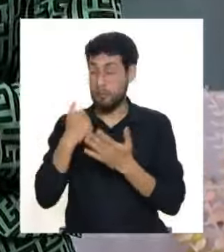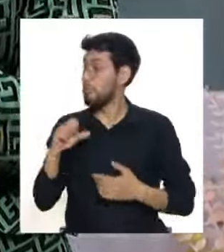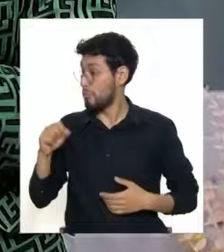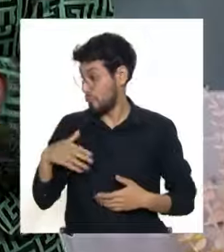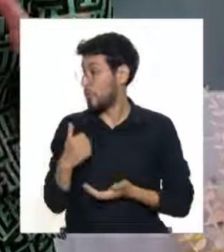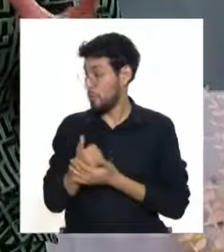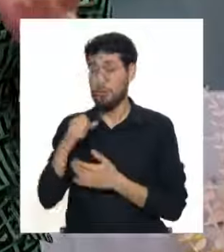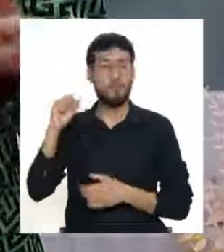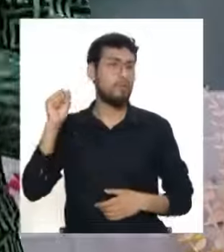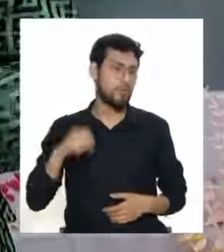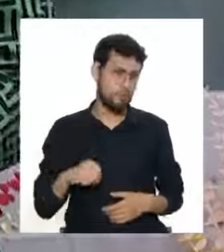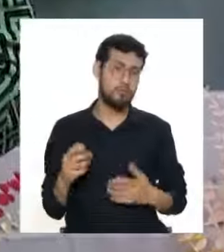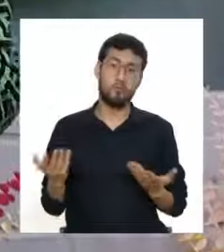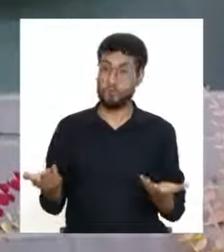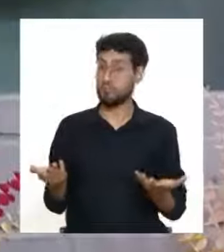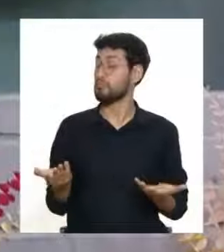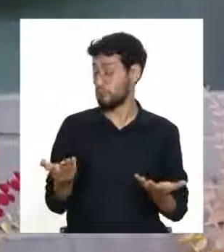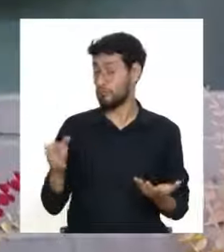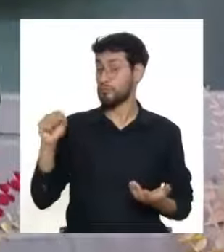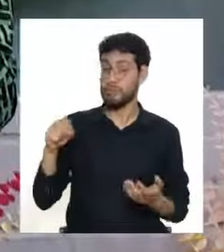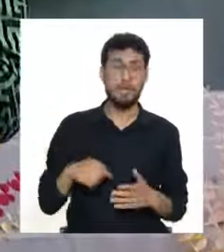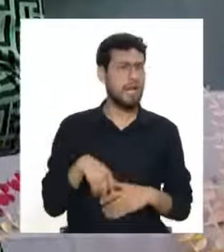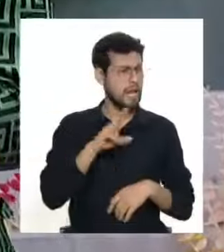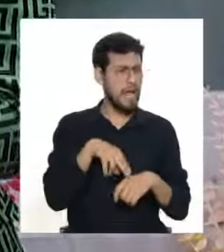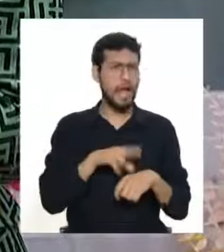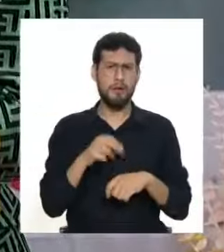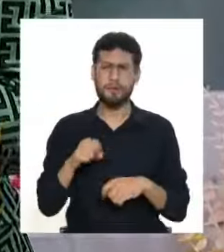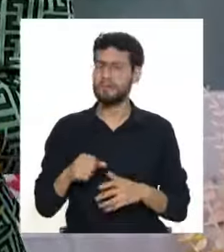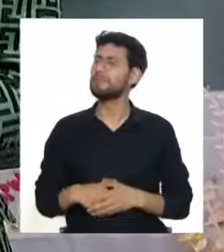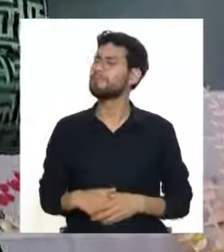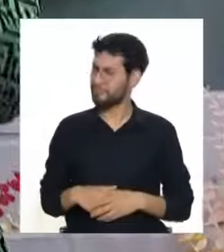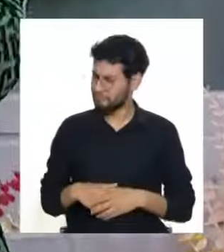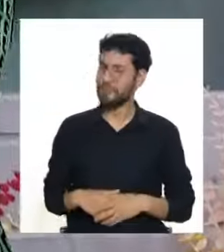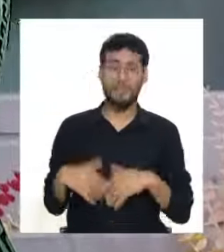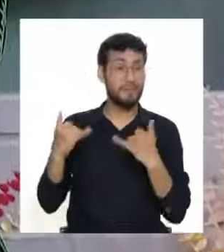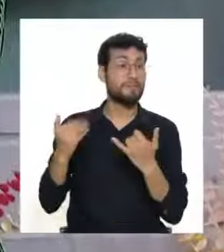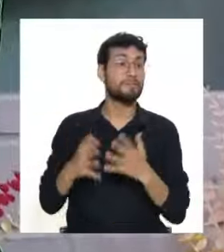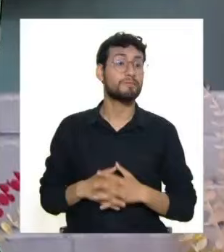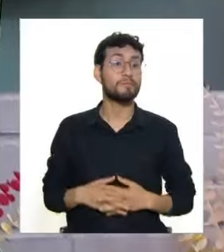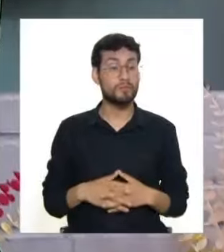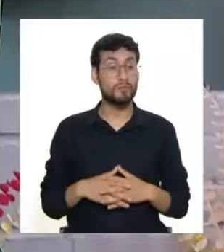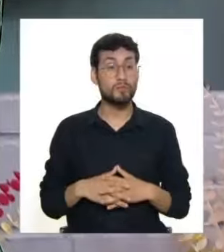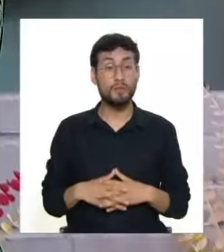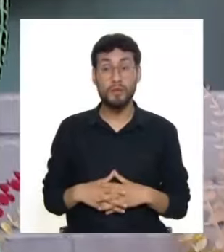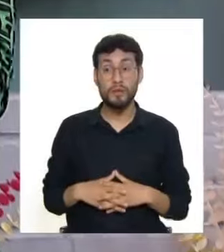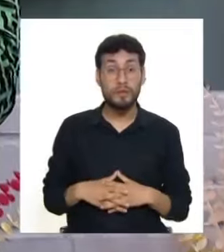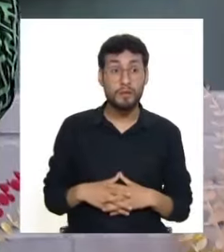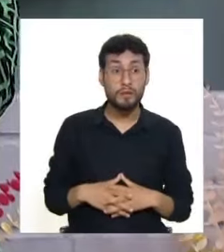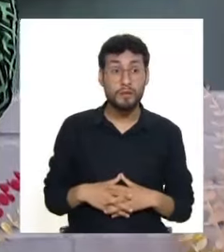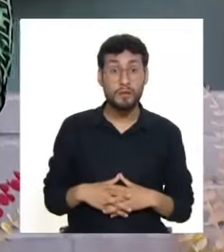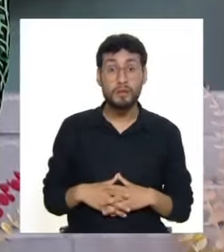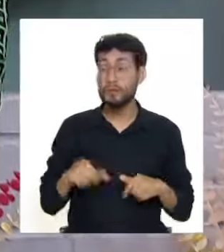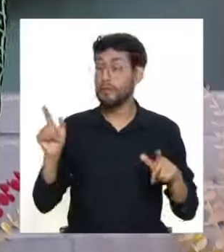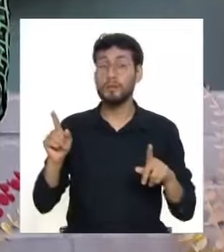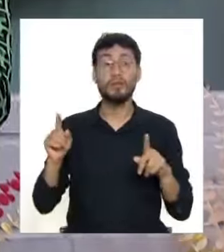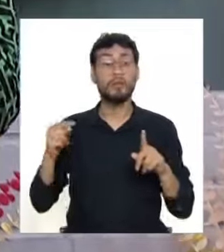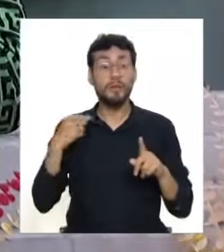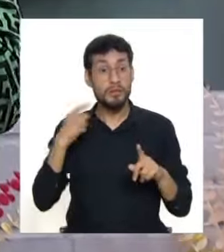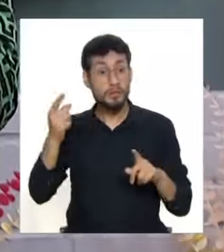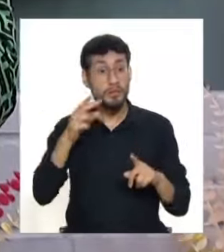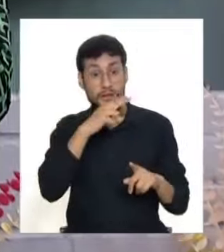muchísimo. Por supuesto que de sí. De manera natural. Por supuesto que sí. Es una... Es... Eso te